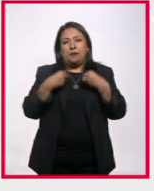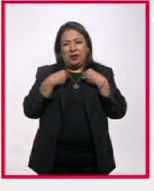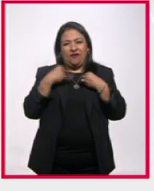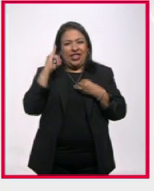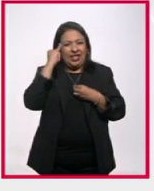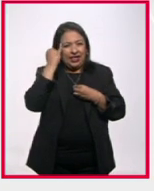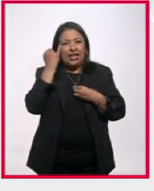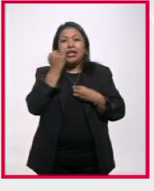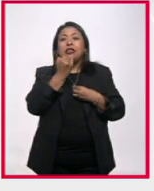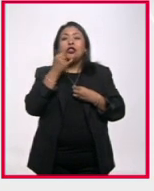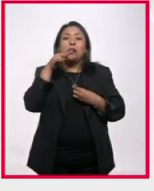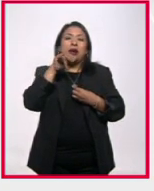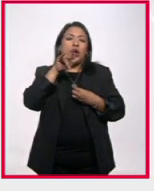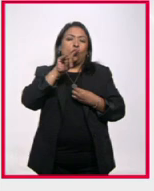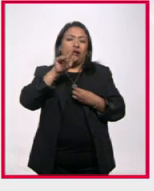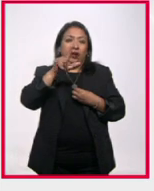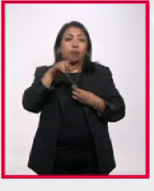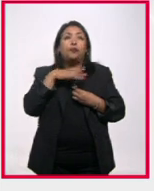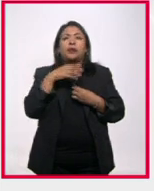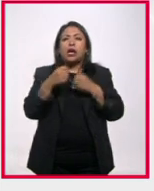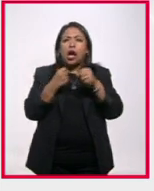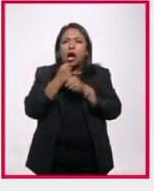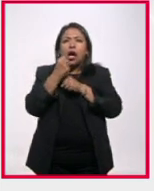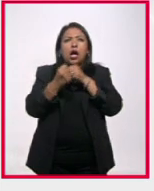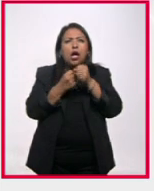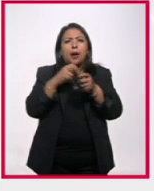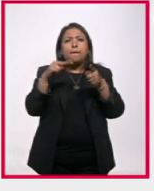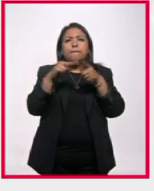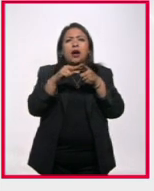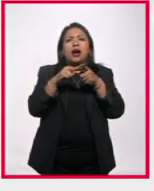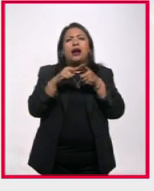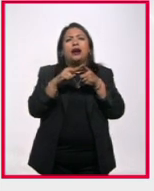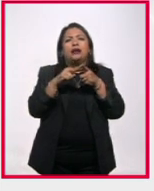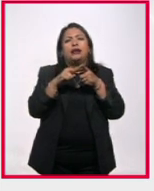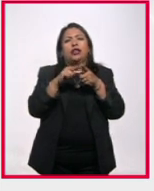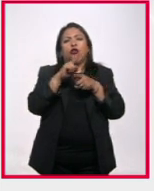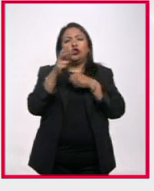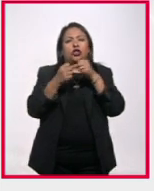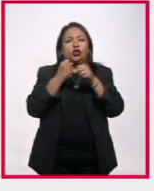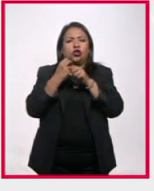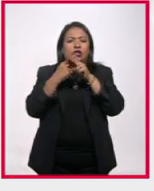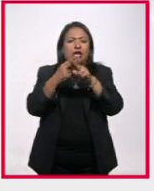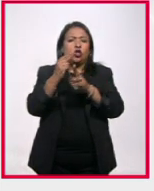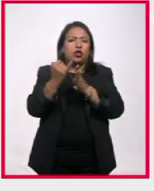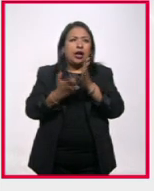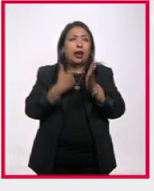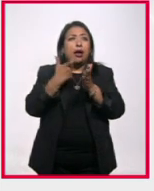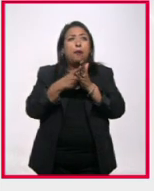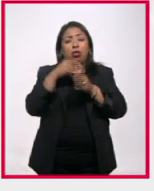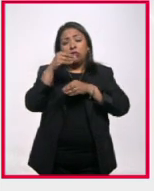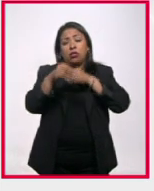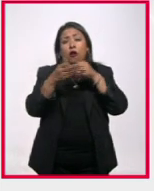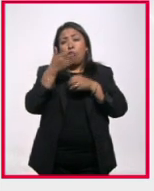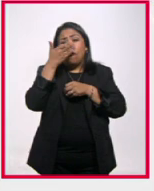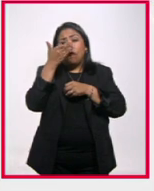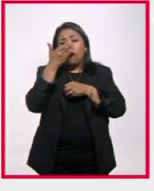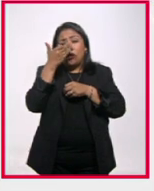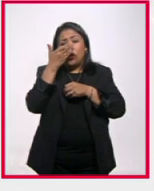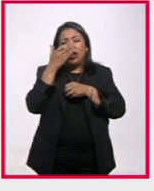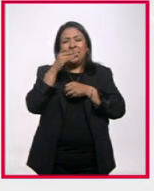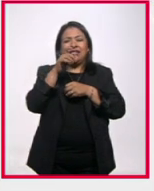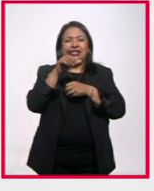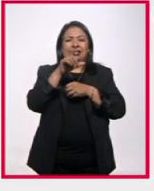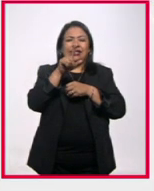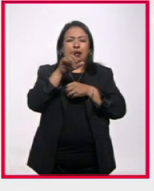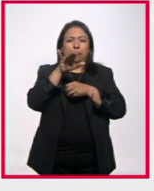náhuatl. Como cada año, el Parque Bicentenario de Jalapa se viste de flores de cempasúchil para ser sede del